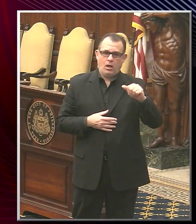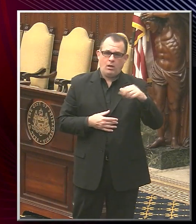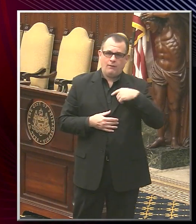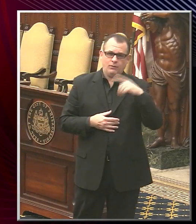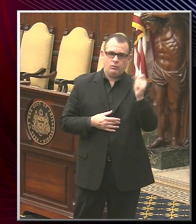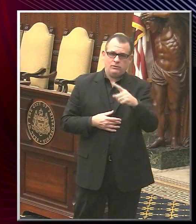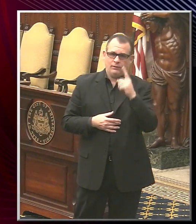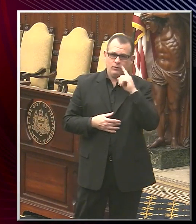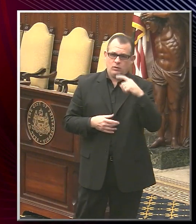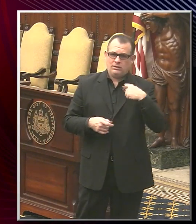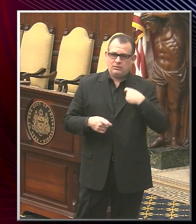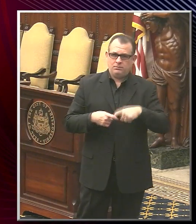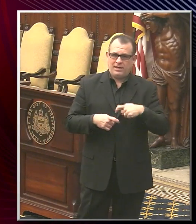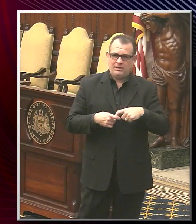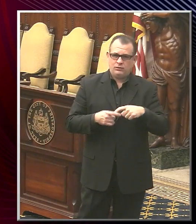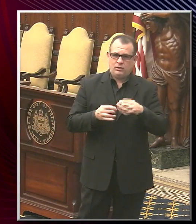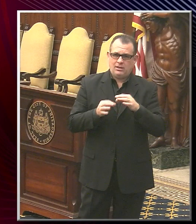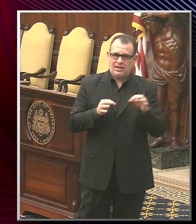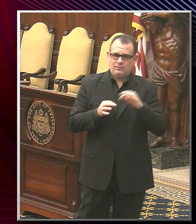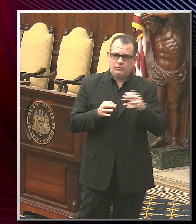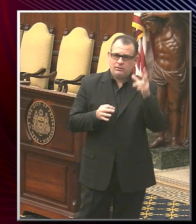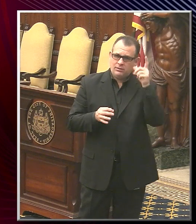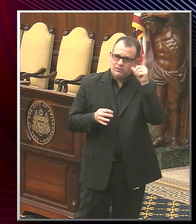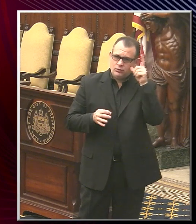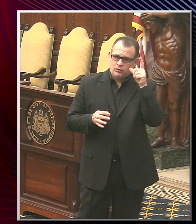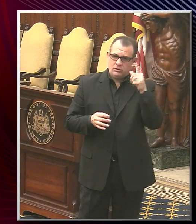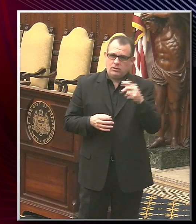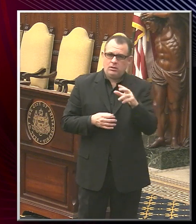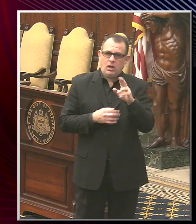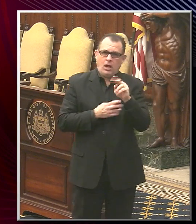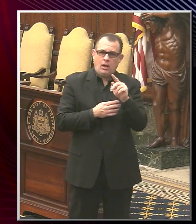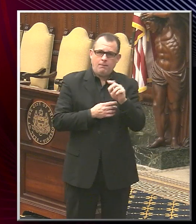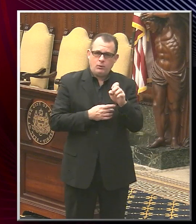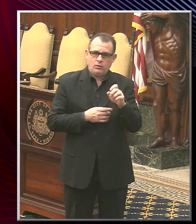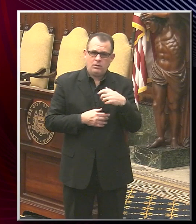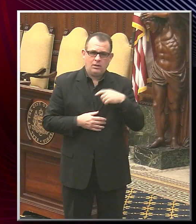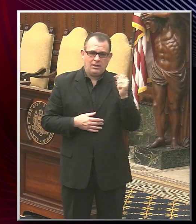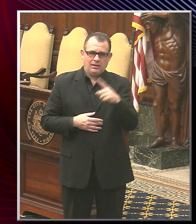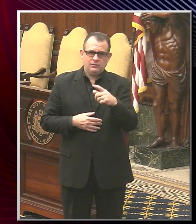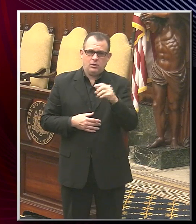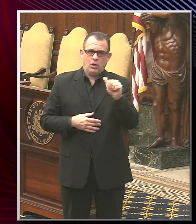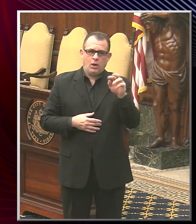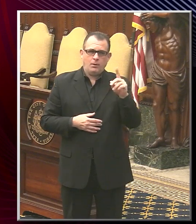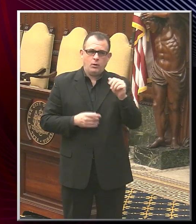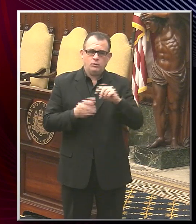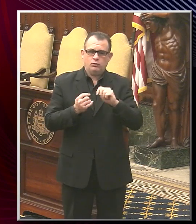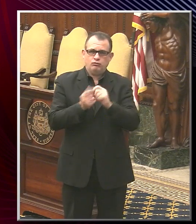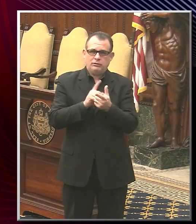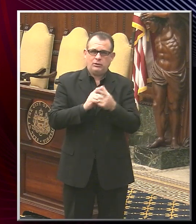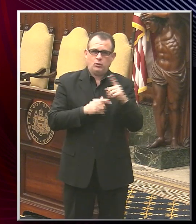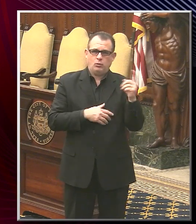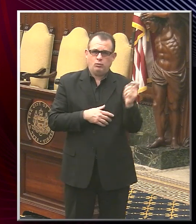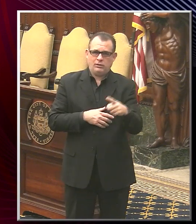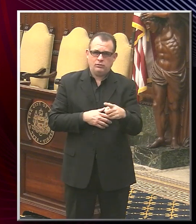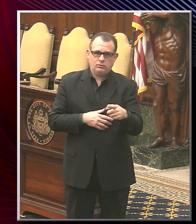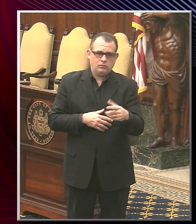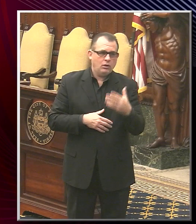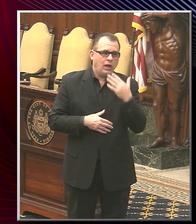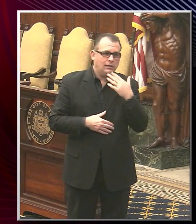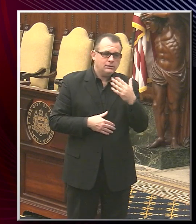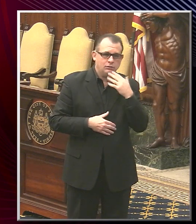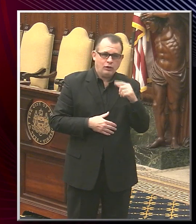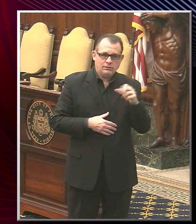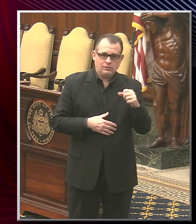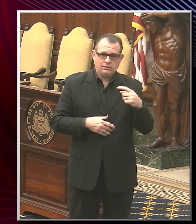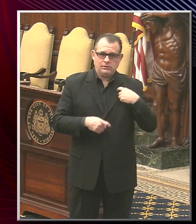Spanish language listeners. If you would like to unmute and ask that, and Armando can do the translation for us. Y gracias. Felicidades a todos.